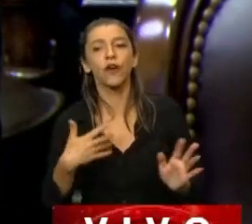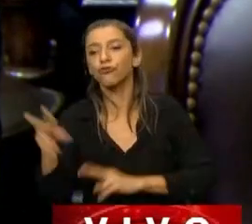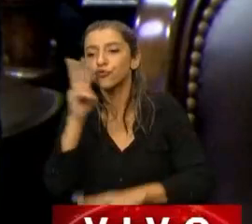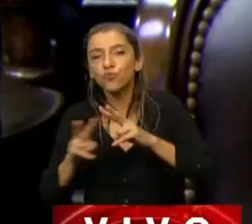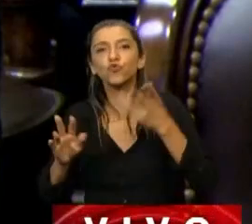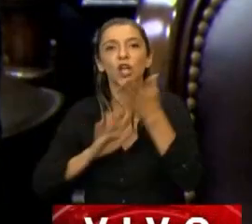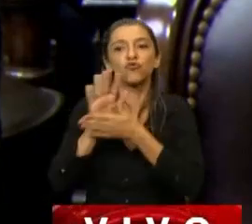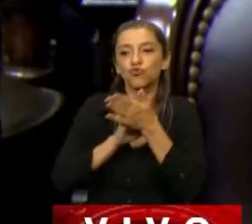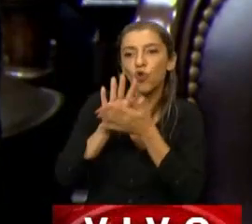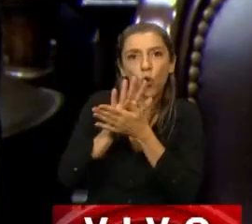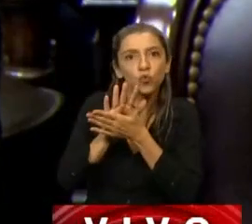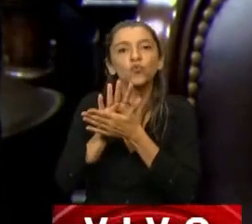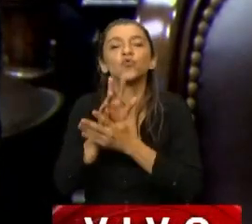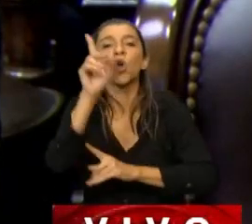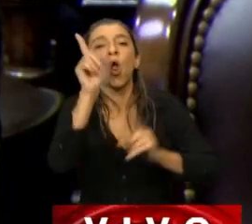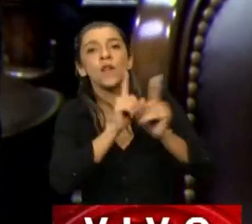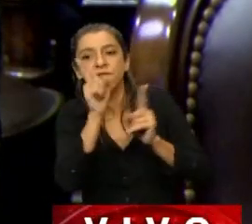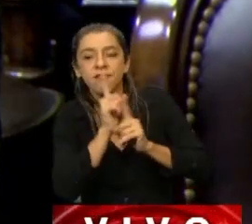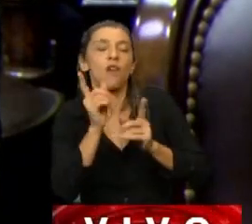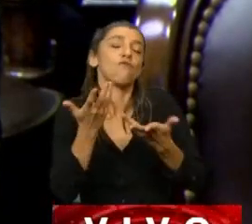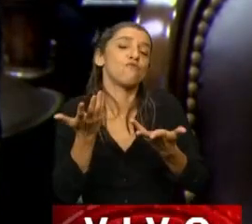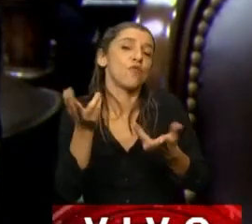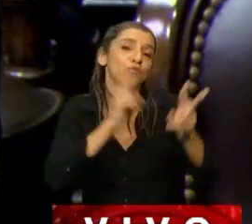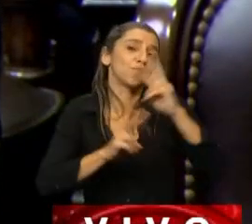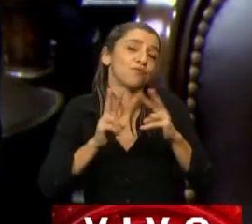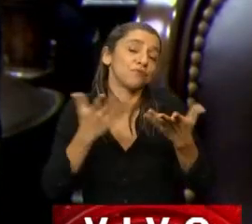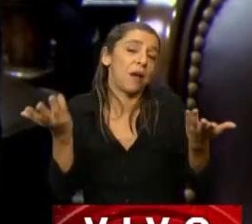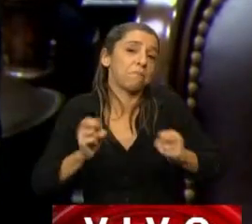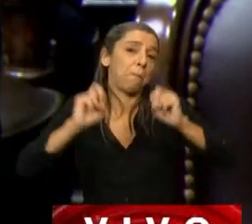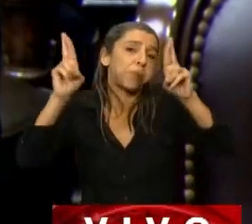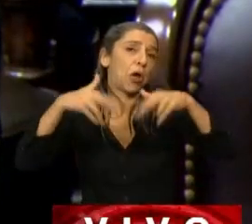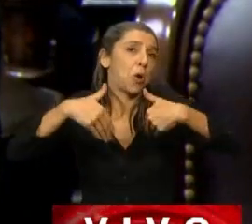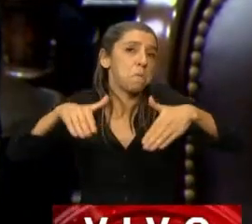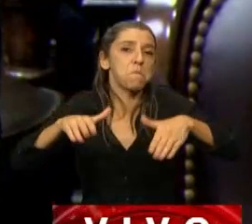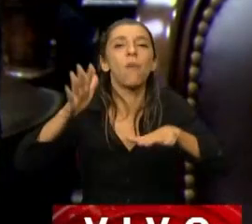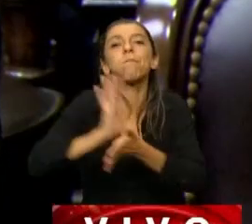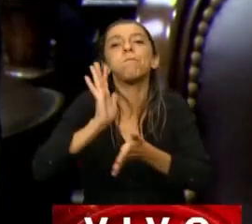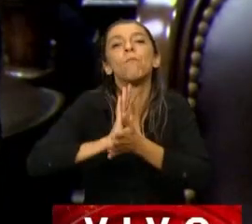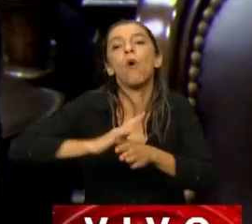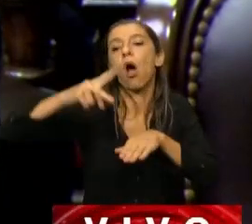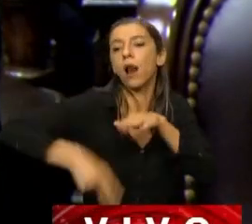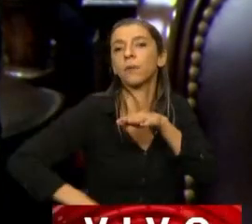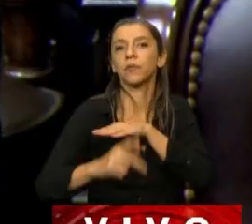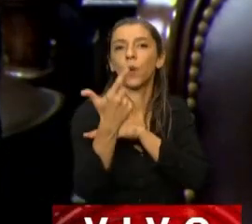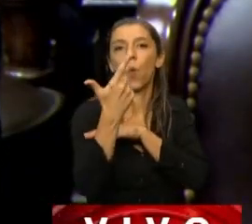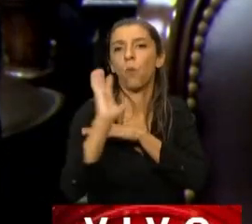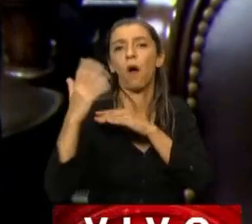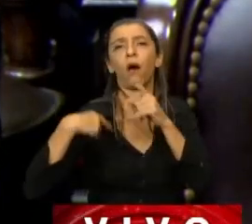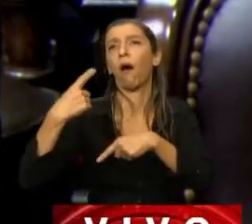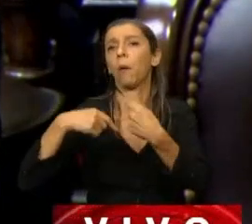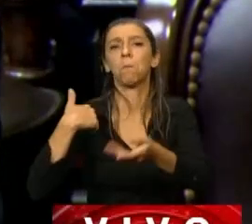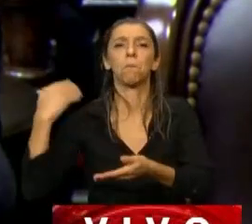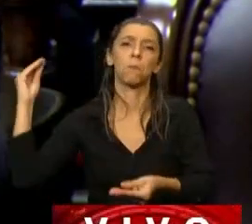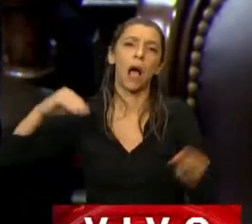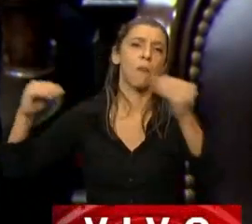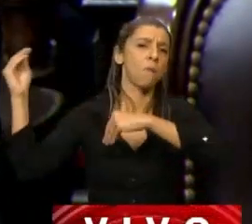intentan ponerle límites a la voracidad del capital financiero. Y si no ponemos límites, no tenemos futuro como país soberano. Se recordó